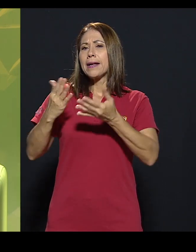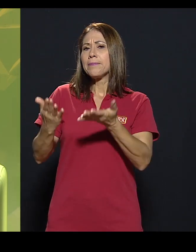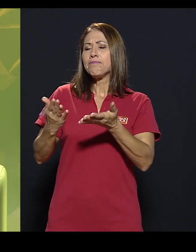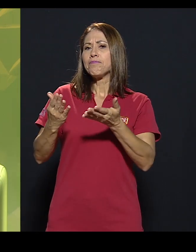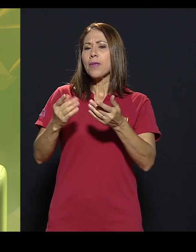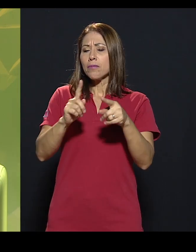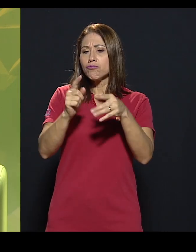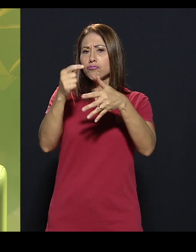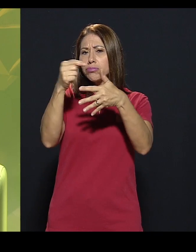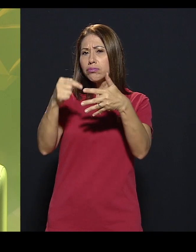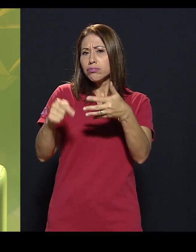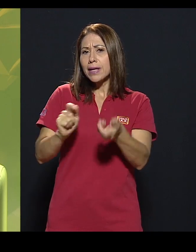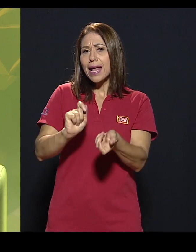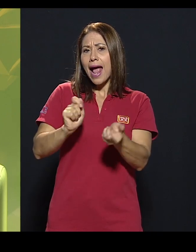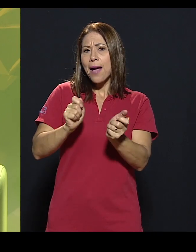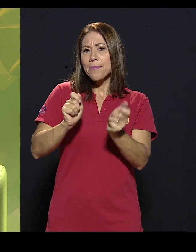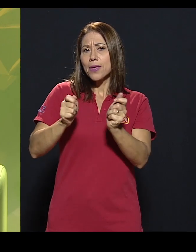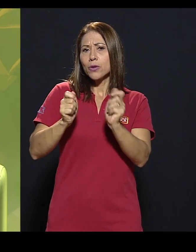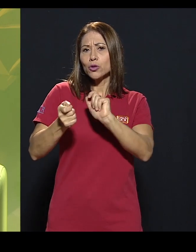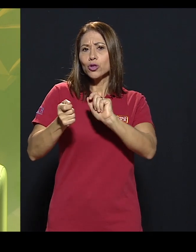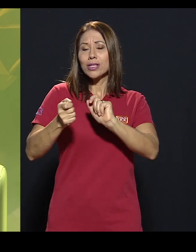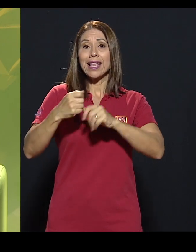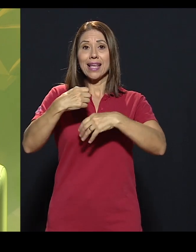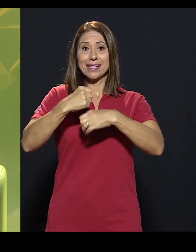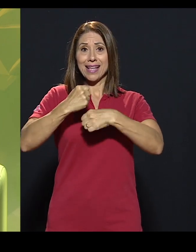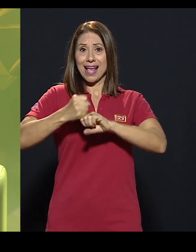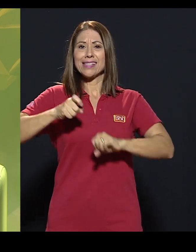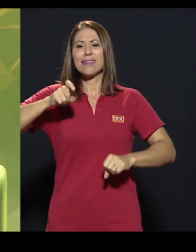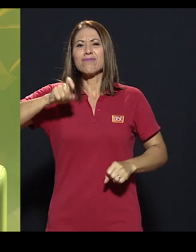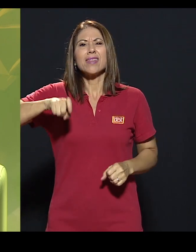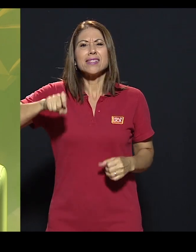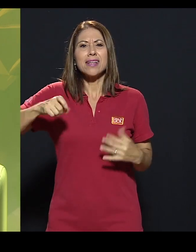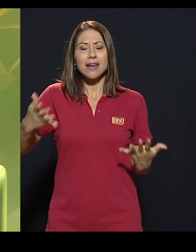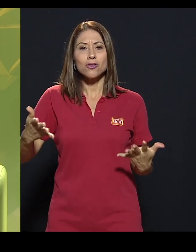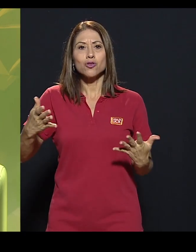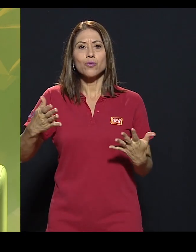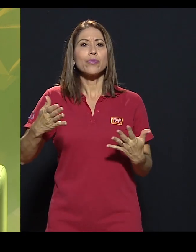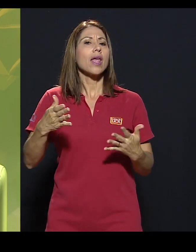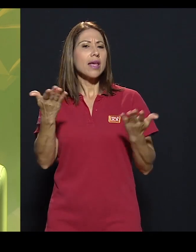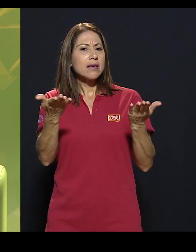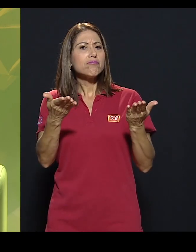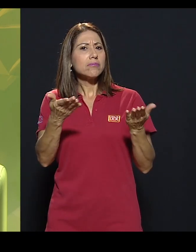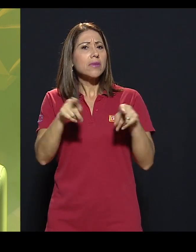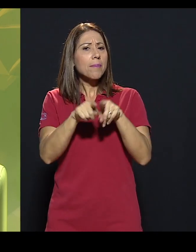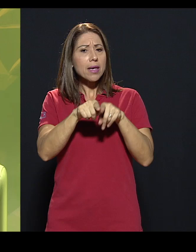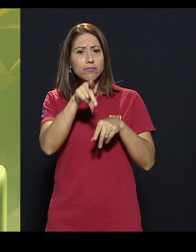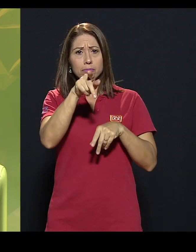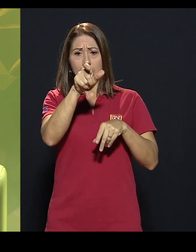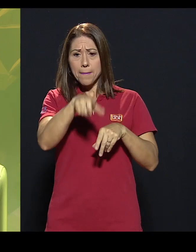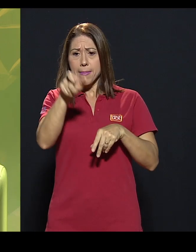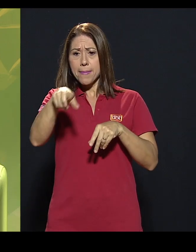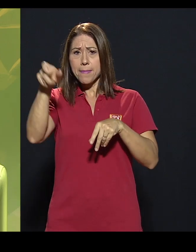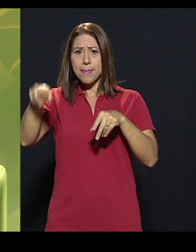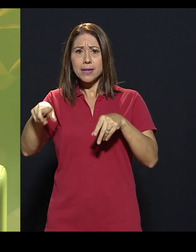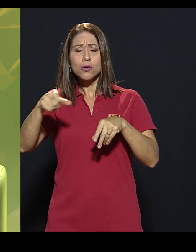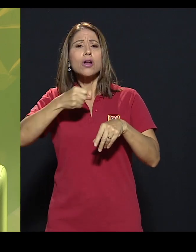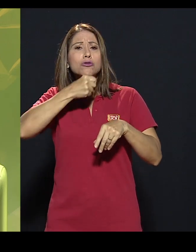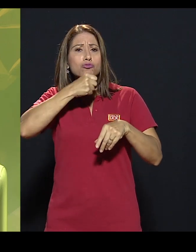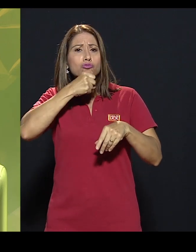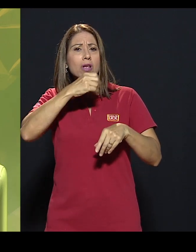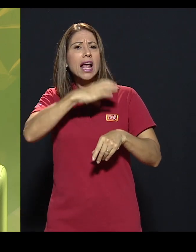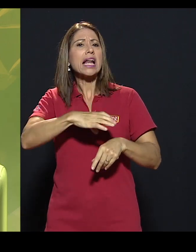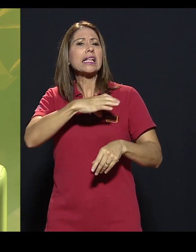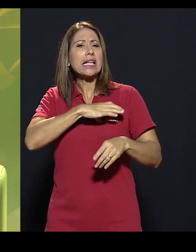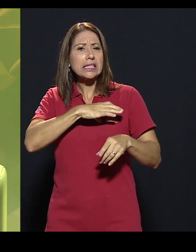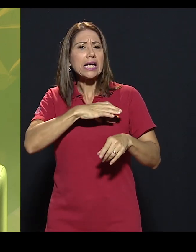cambios que se van haciendo necesarios y a raíz de qué características de la población que también cambia y sus necesidades van cambiando con ello?